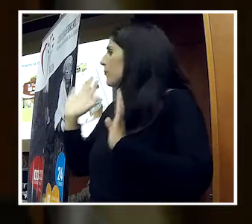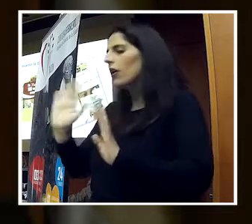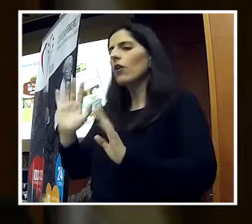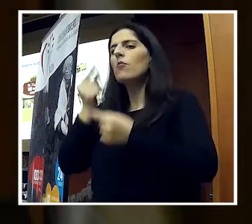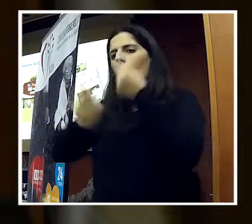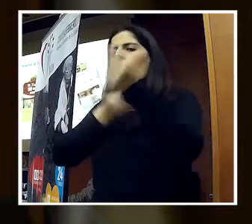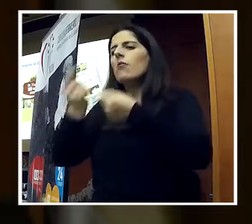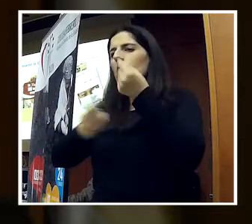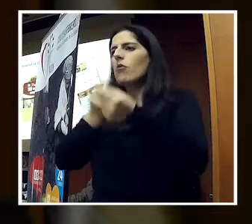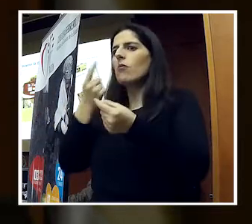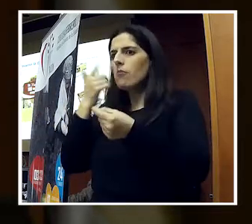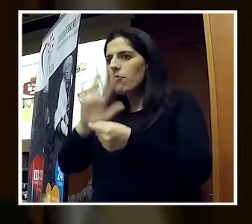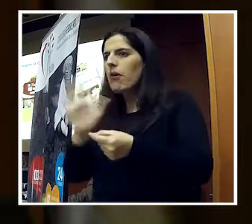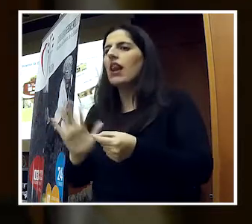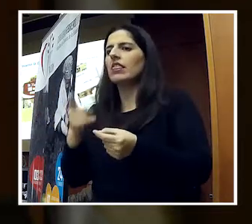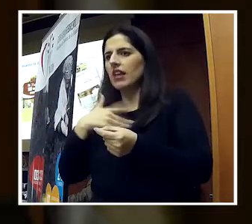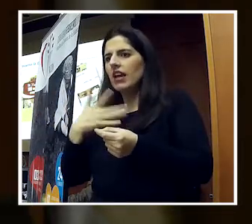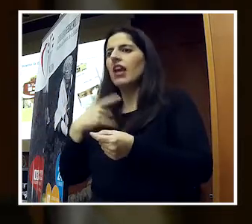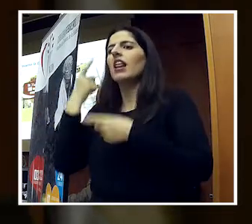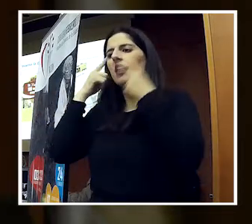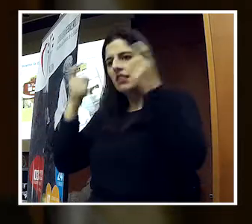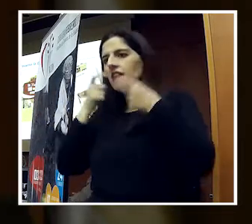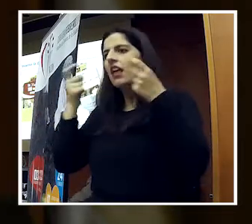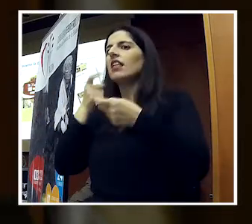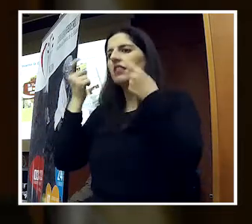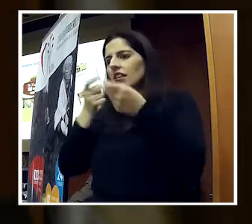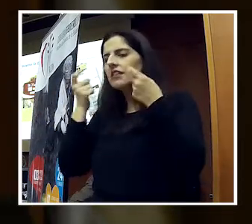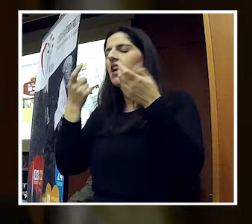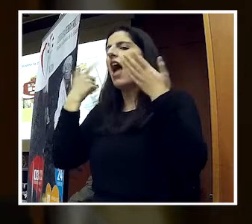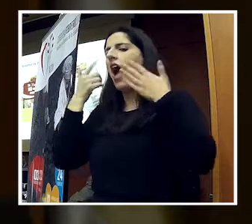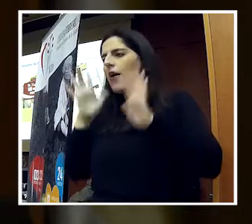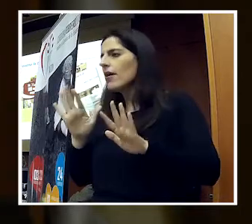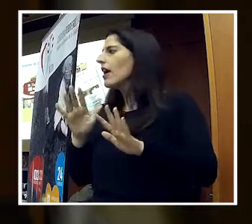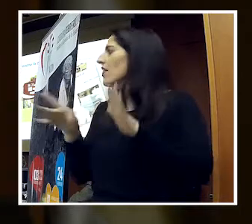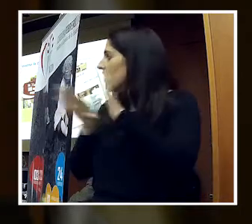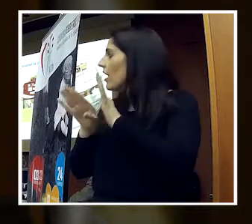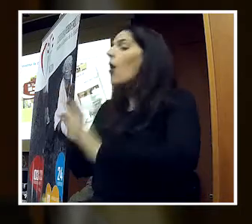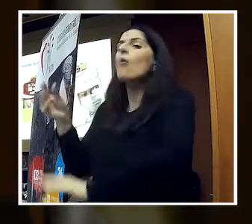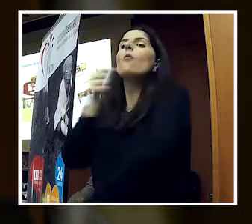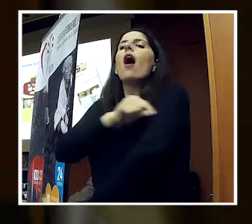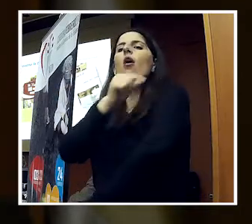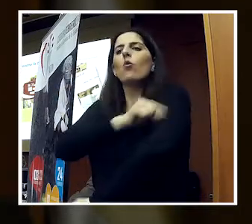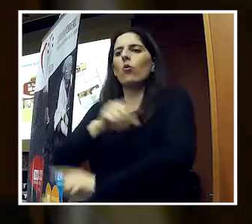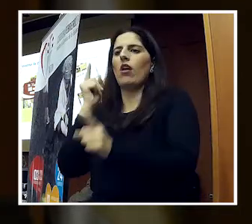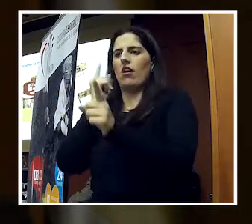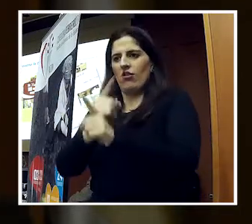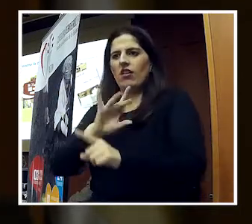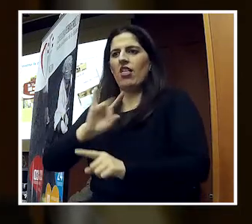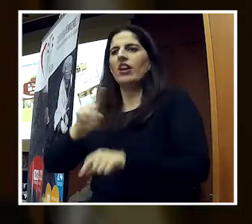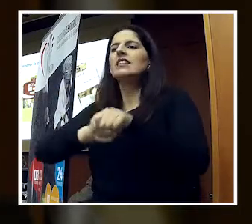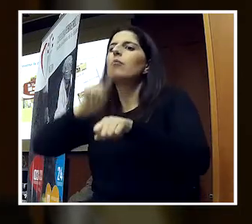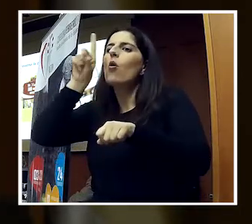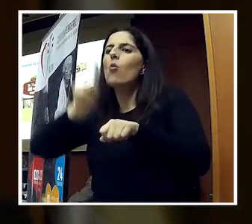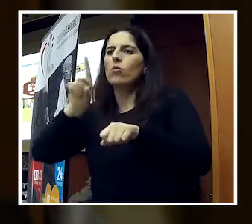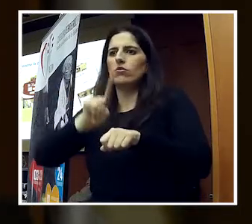en los 4 o 5 últimos años la investigación está avanzando y ya estamos cada vez más cerca de una vacuna para prevenir